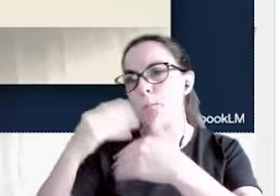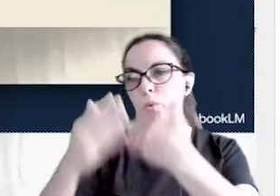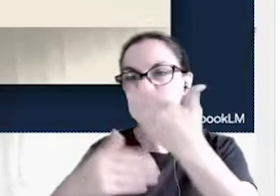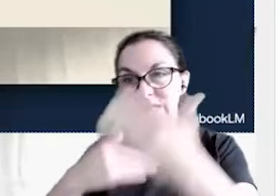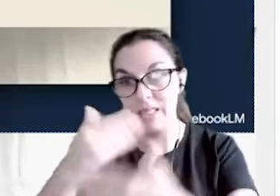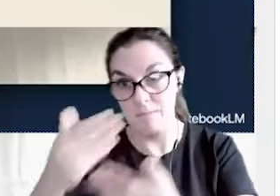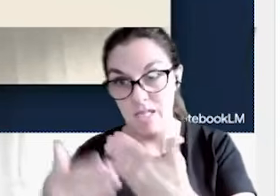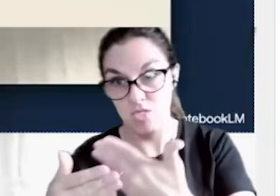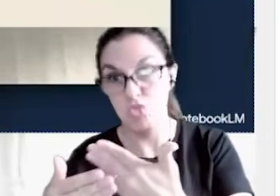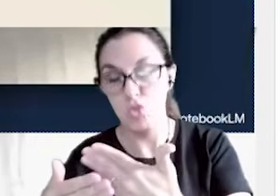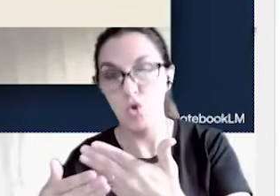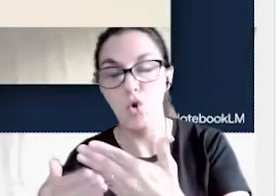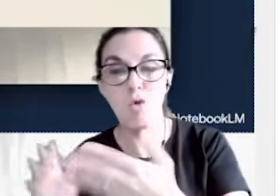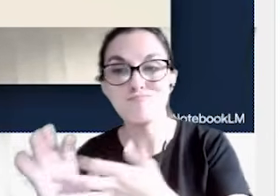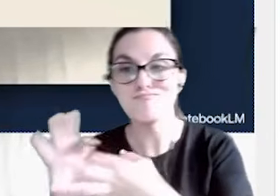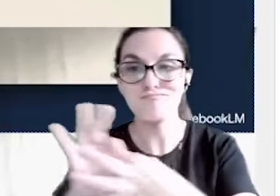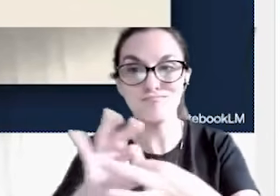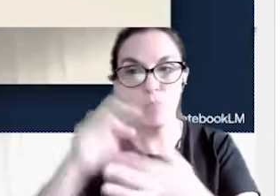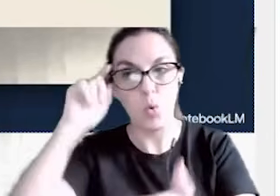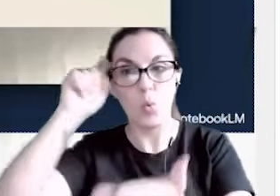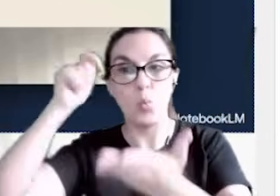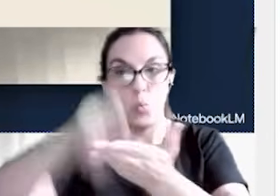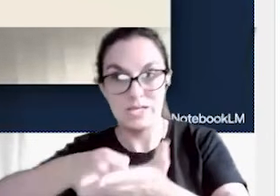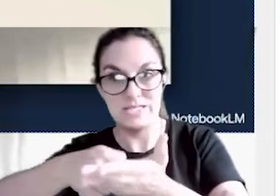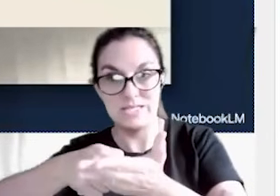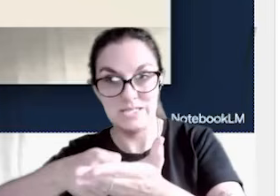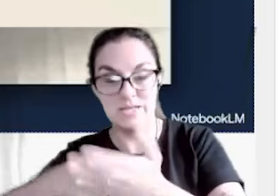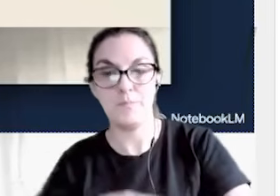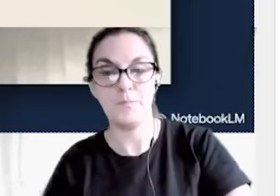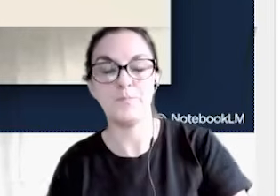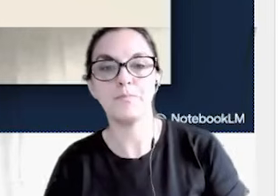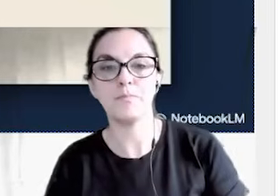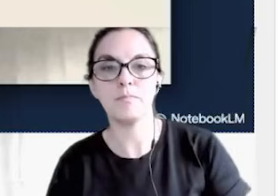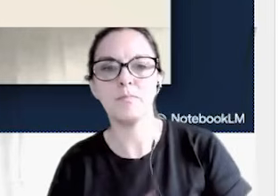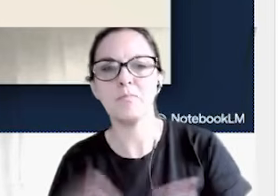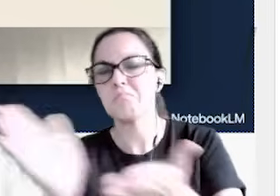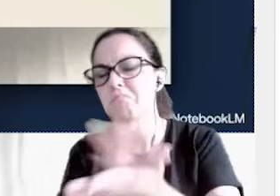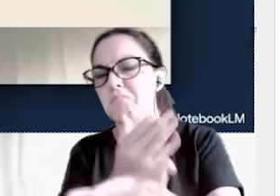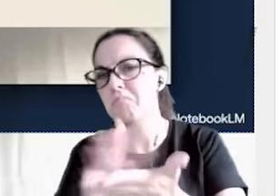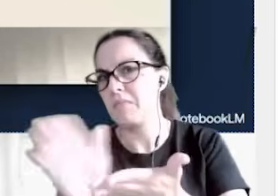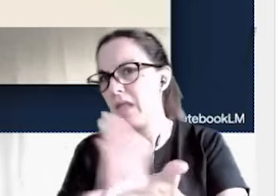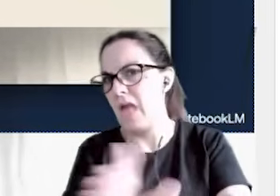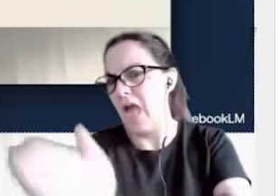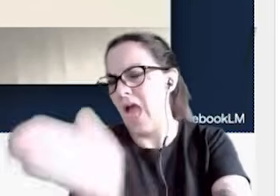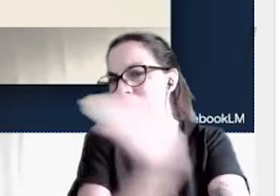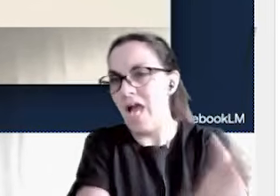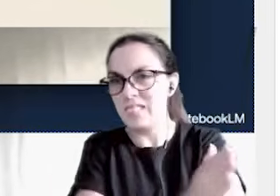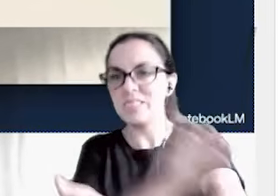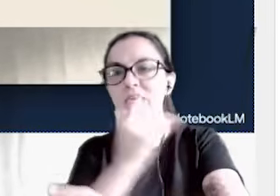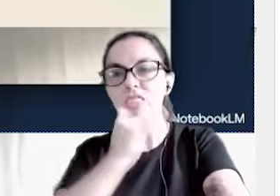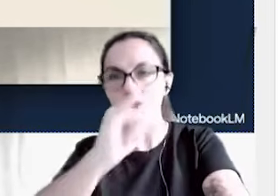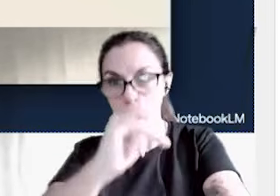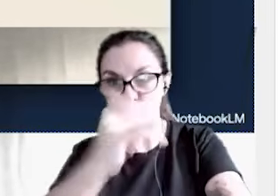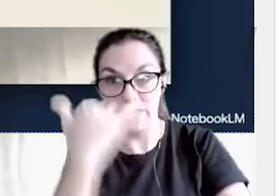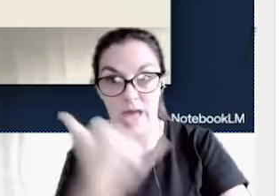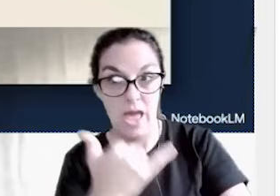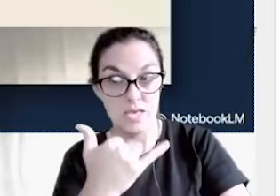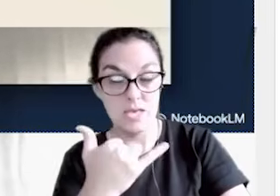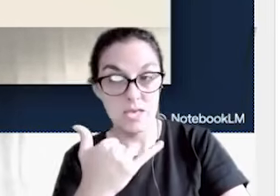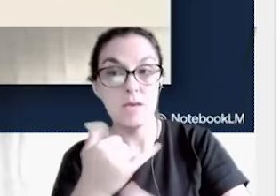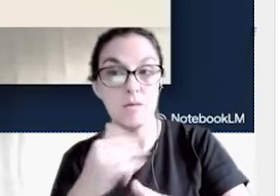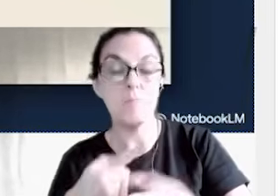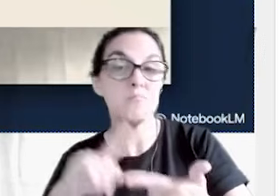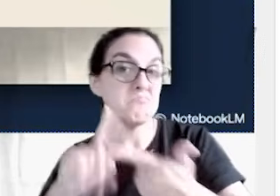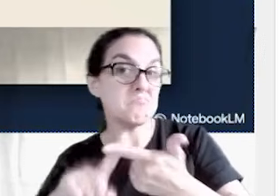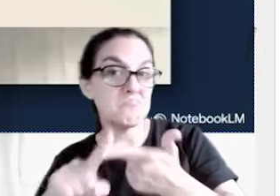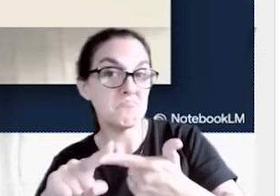acción judicial. Por un lado, va a separar si ya había una denuncia previa y por otro